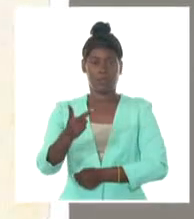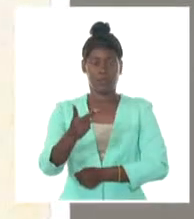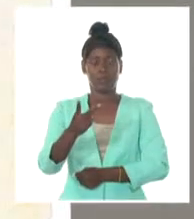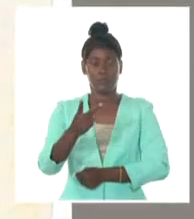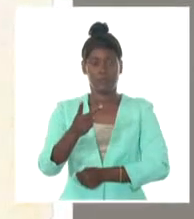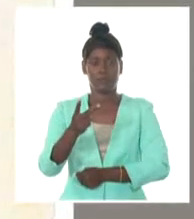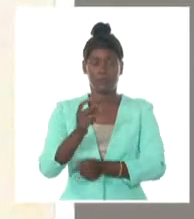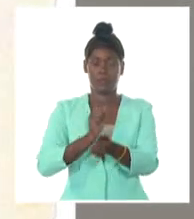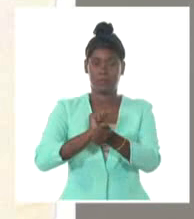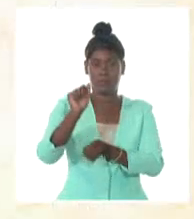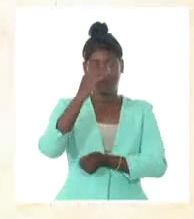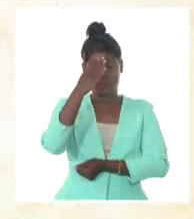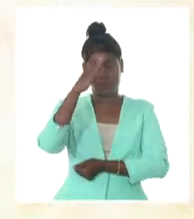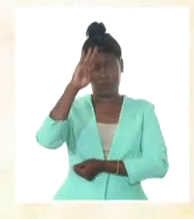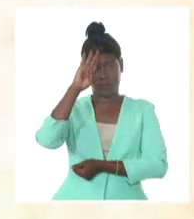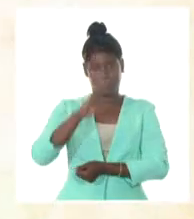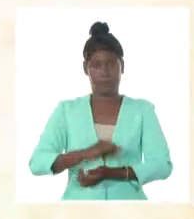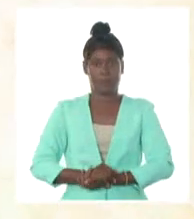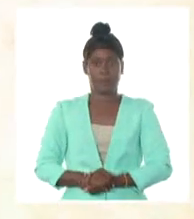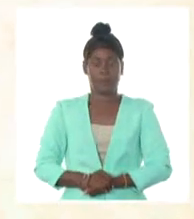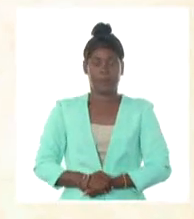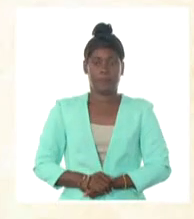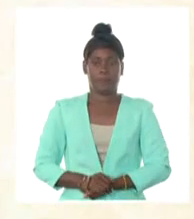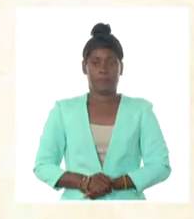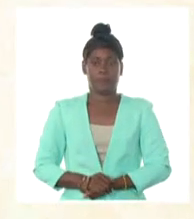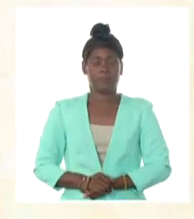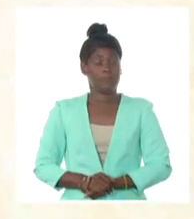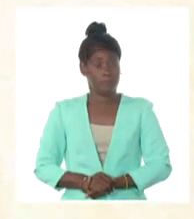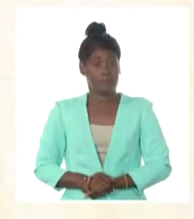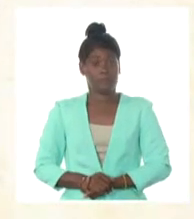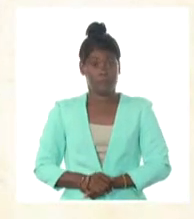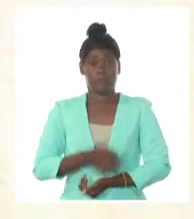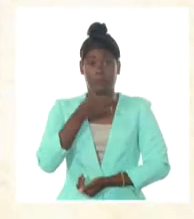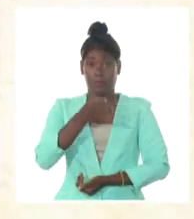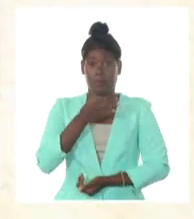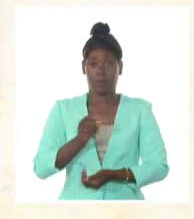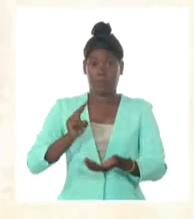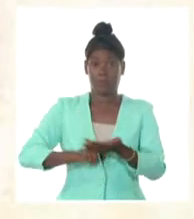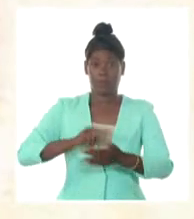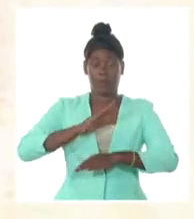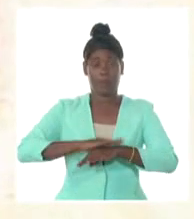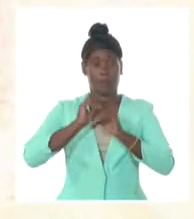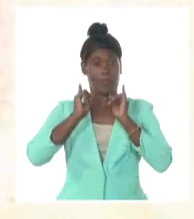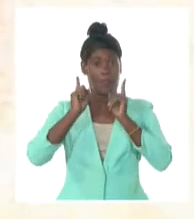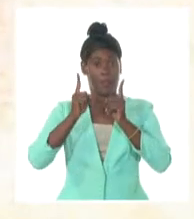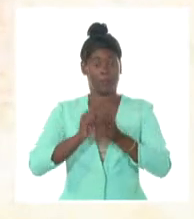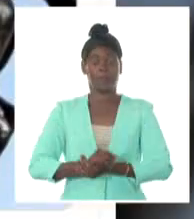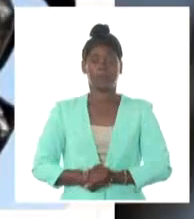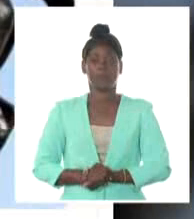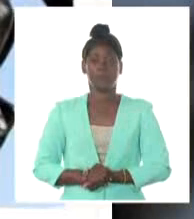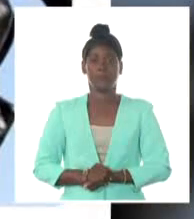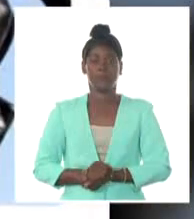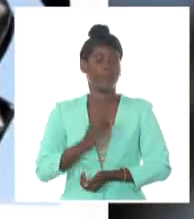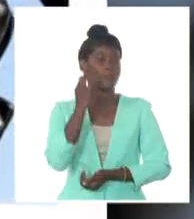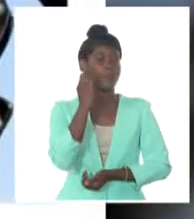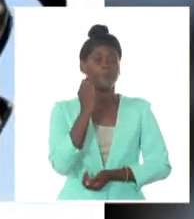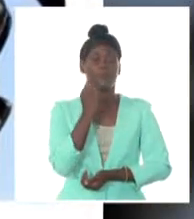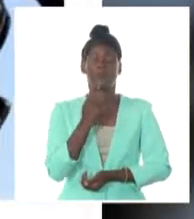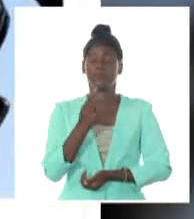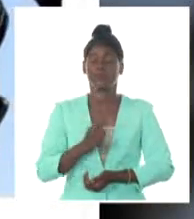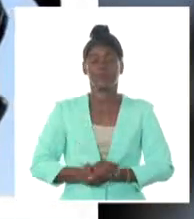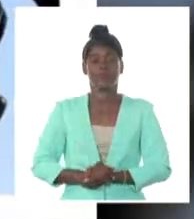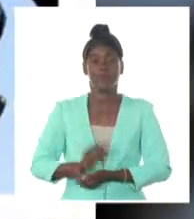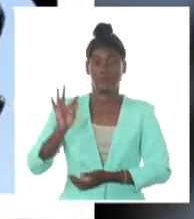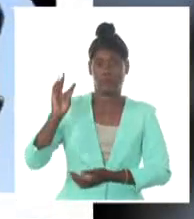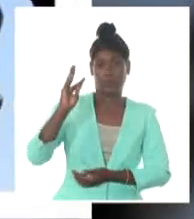se pelea con la vergüenza. Fin de la cita. Por su parte, el miembro del Buró Político y primer ministro, Manuel Marrero Cruz, expresó que Ignacio Agramonte,